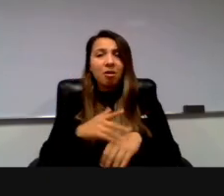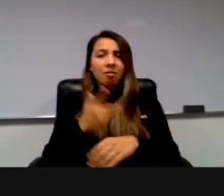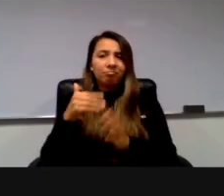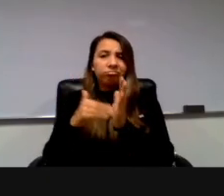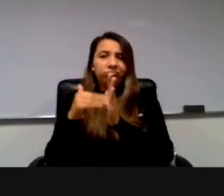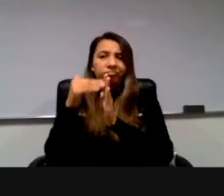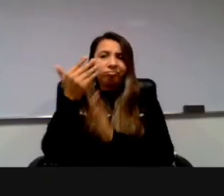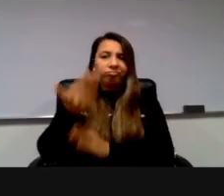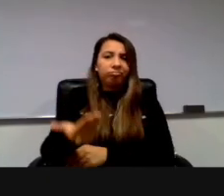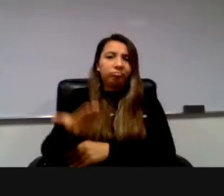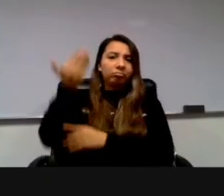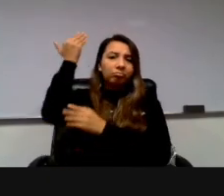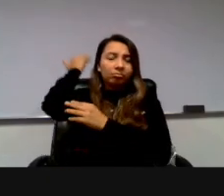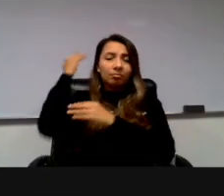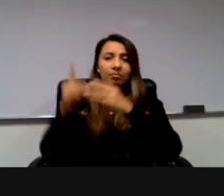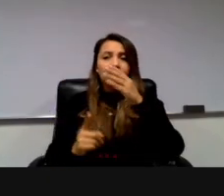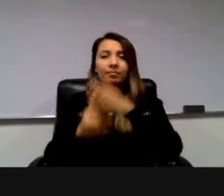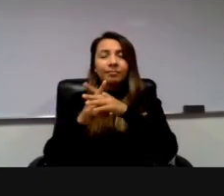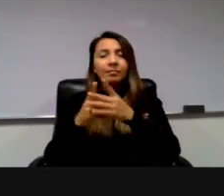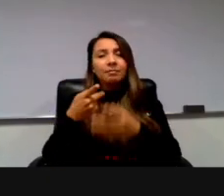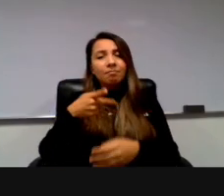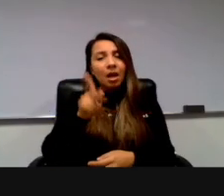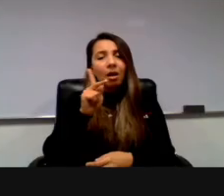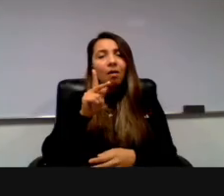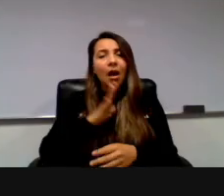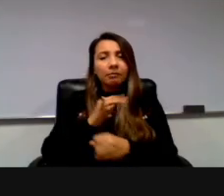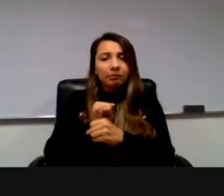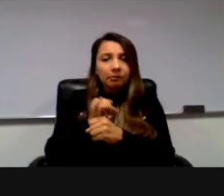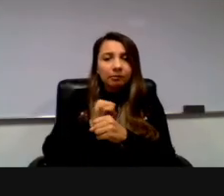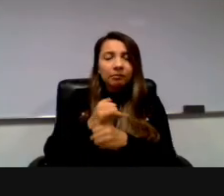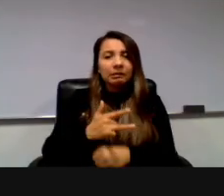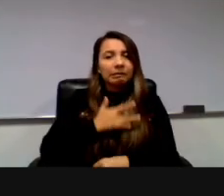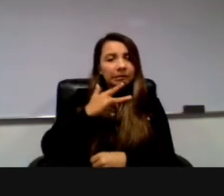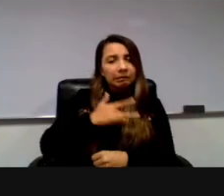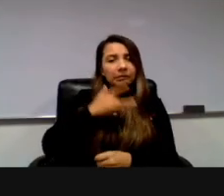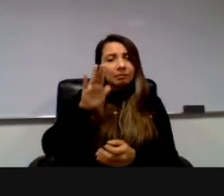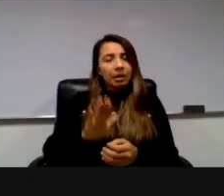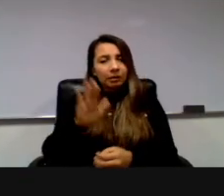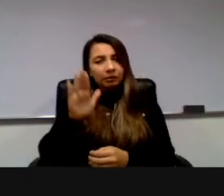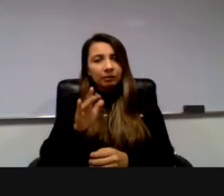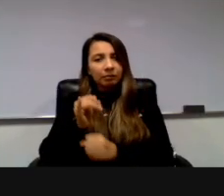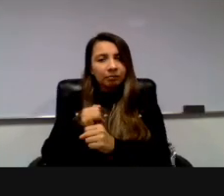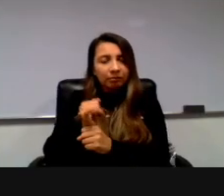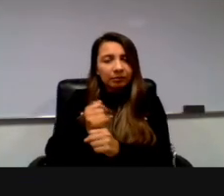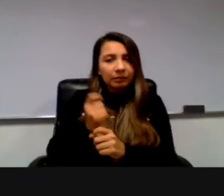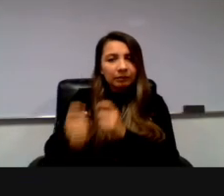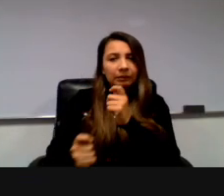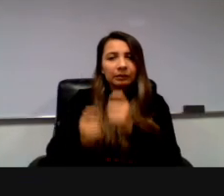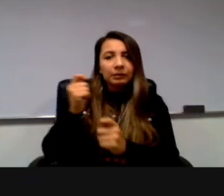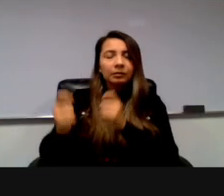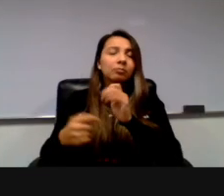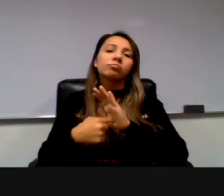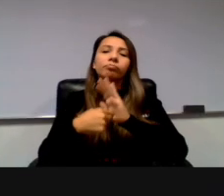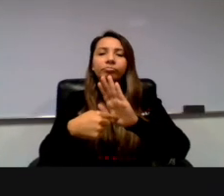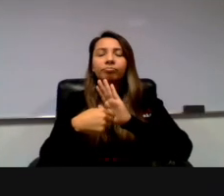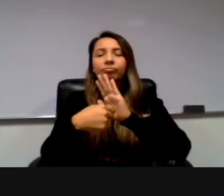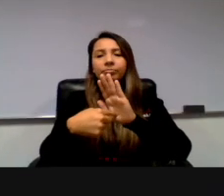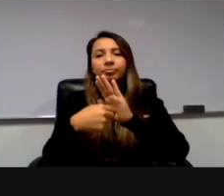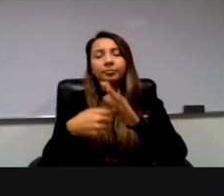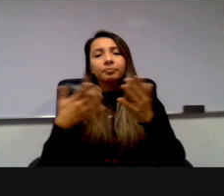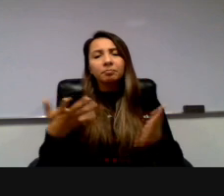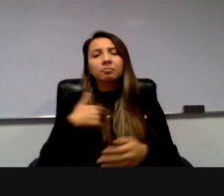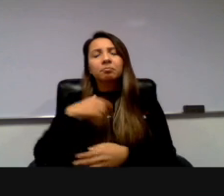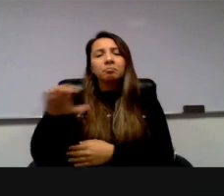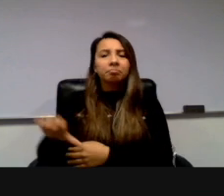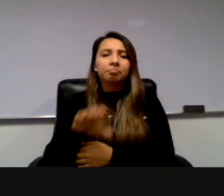que podemos hacer son inferencias de su naturaleza, ¿no? Y pues de eso les voy a platicar el día de hoy. Entonces, me